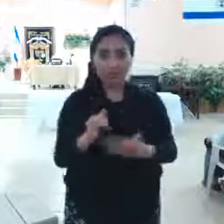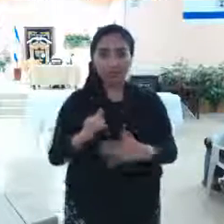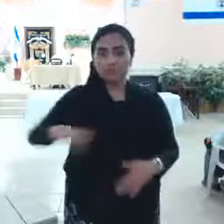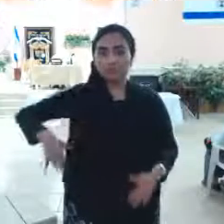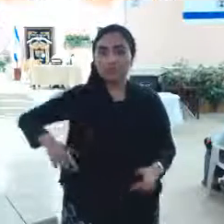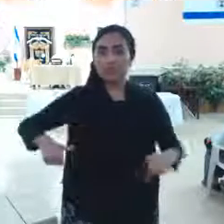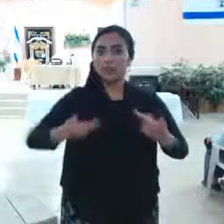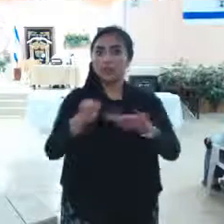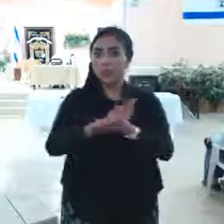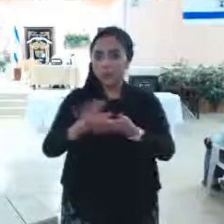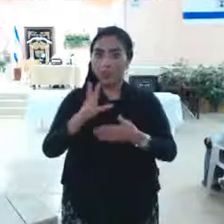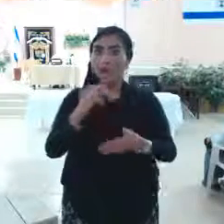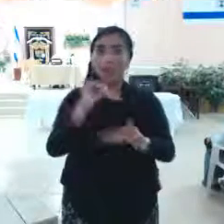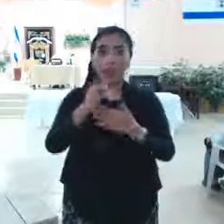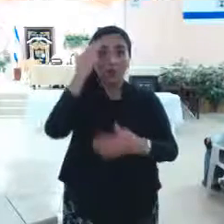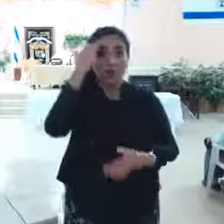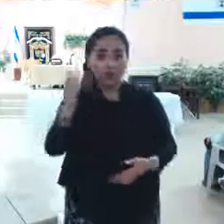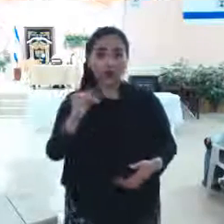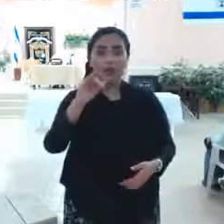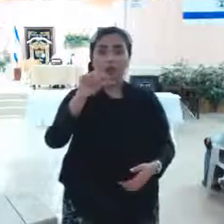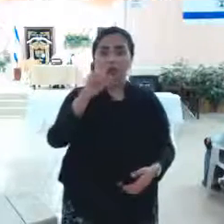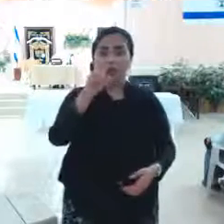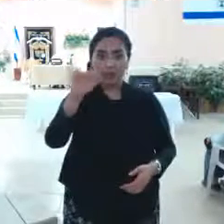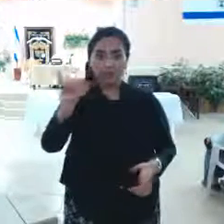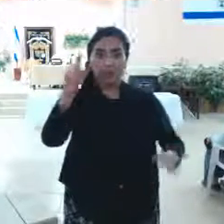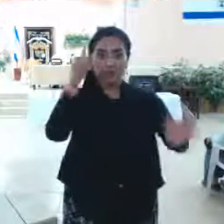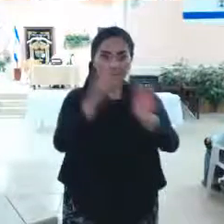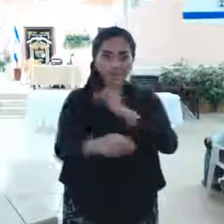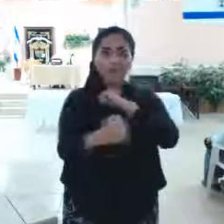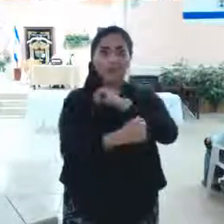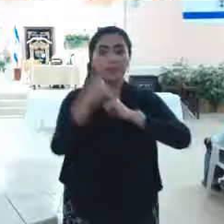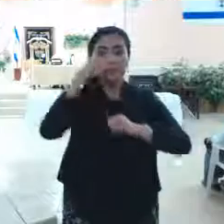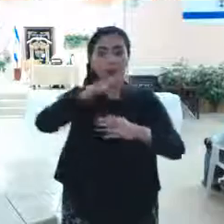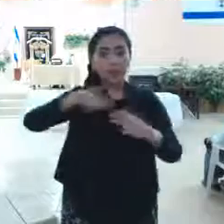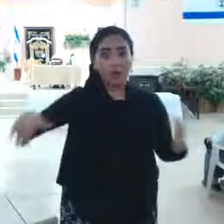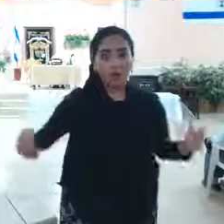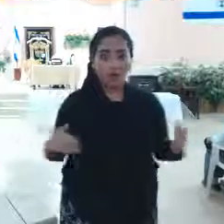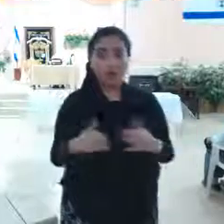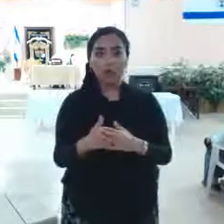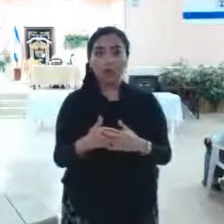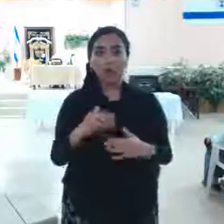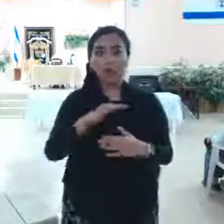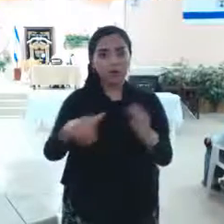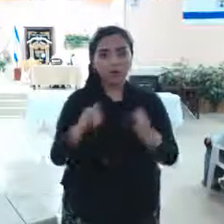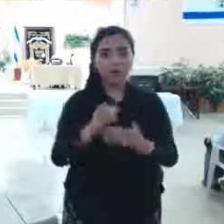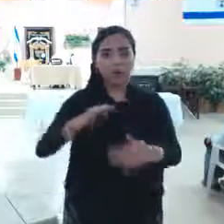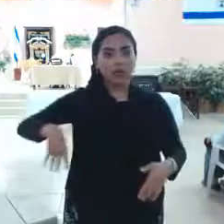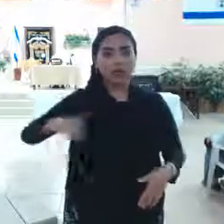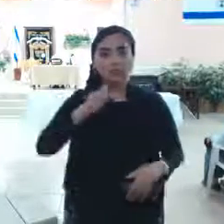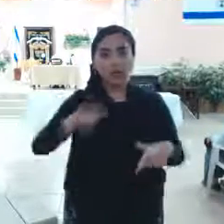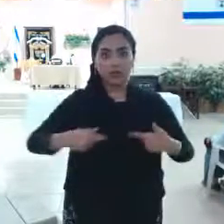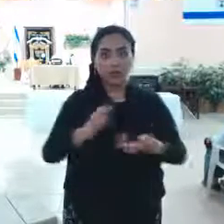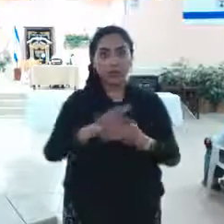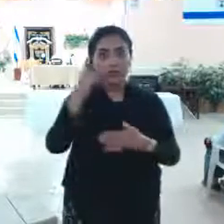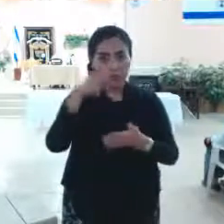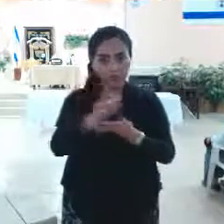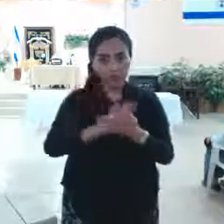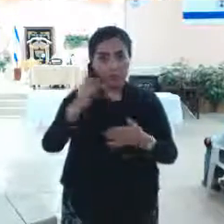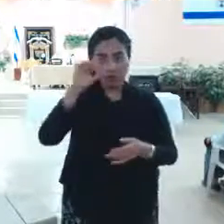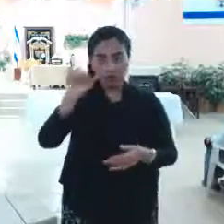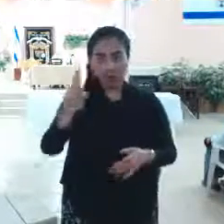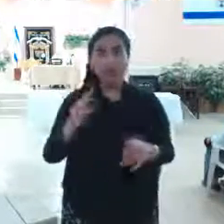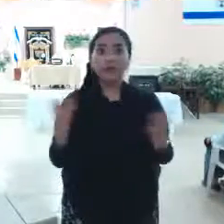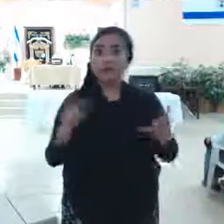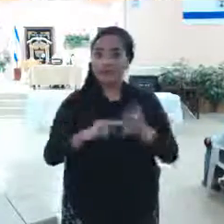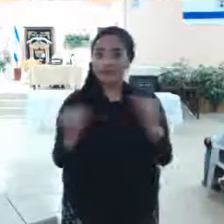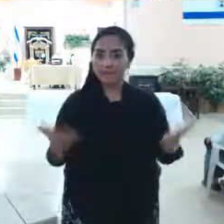estaban santificados, y por eso los levitas sacrificaron Pesaj para todos los que por todos los que nos habían purificado, para santificarlos a Yahweh. Es decir, aquí